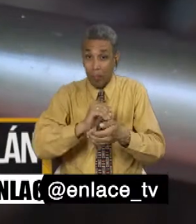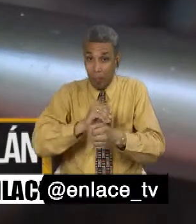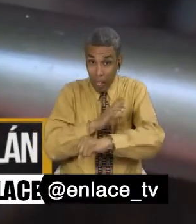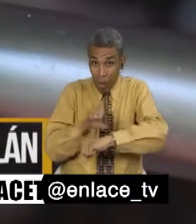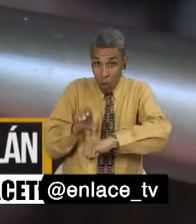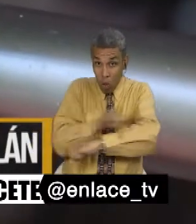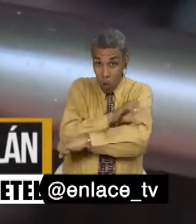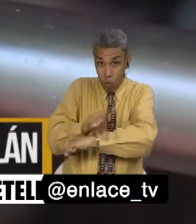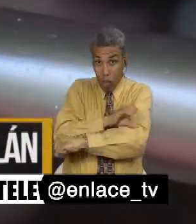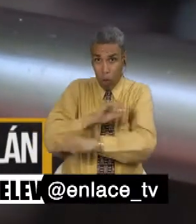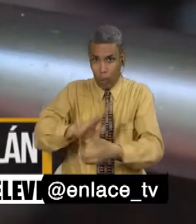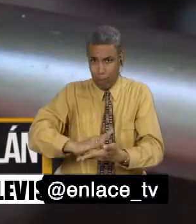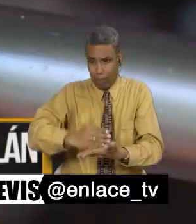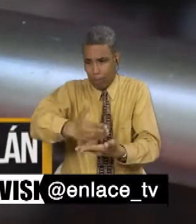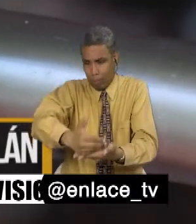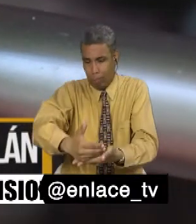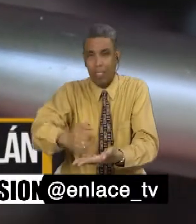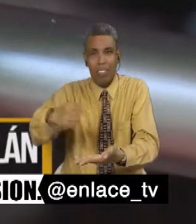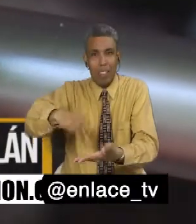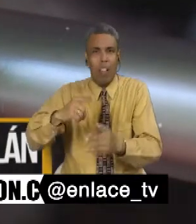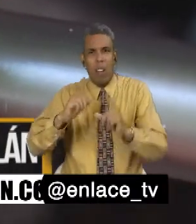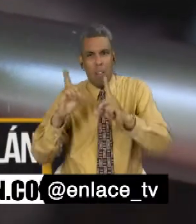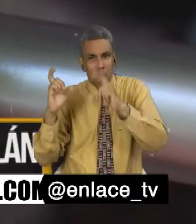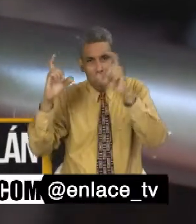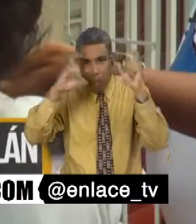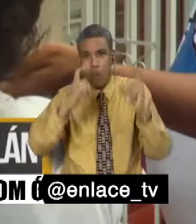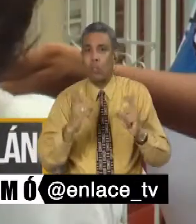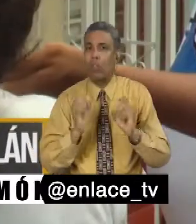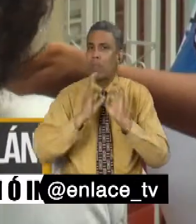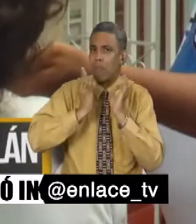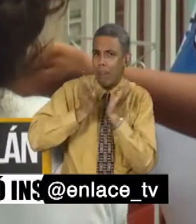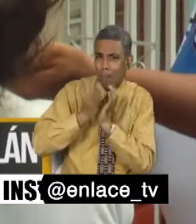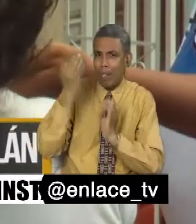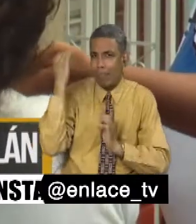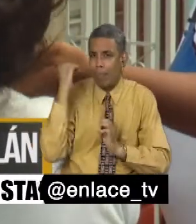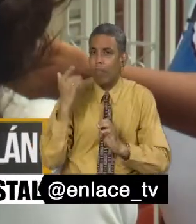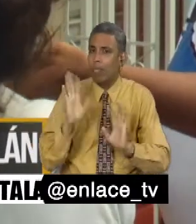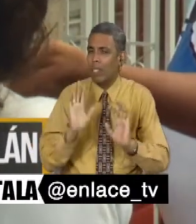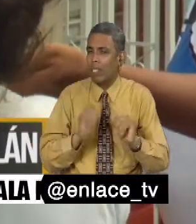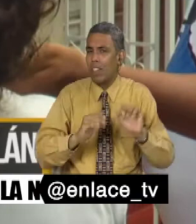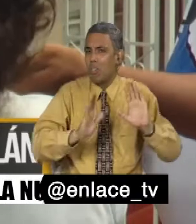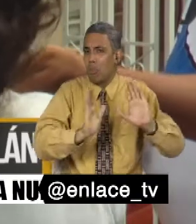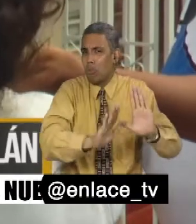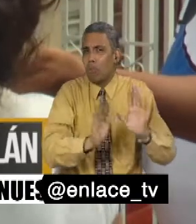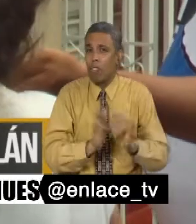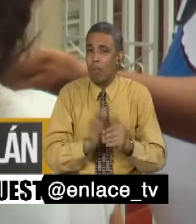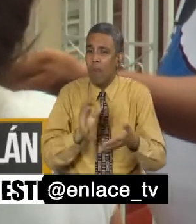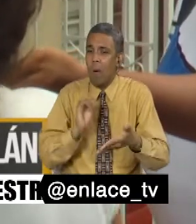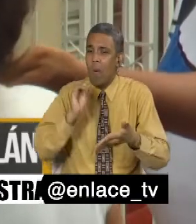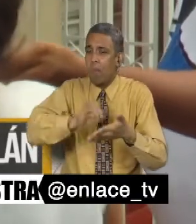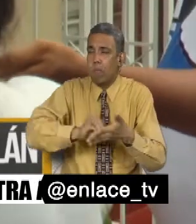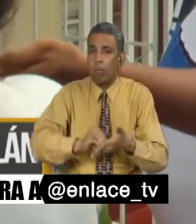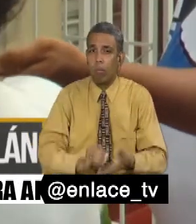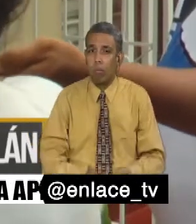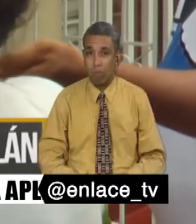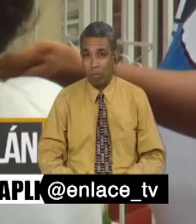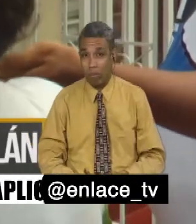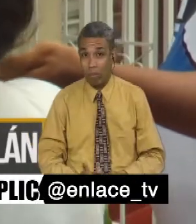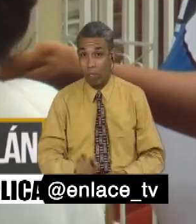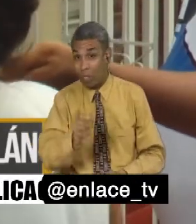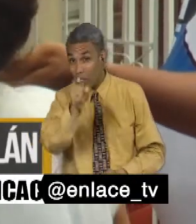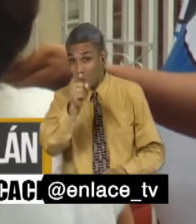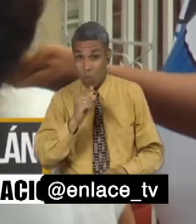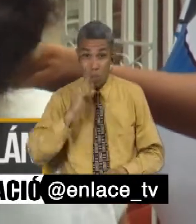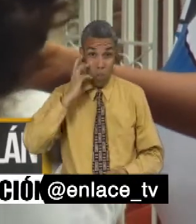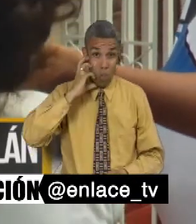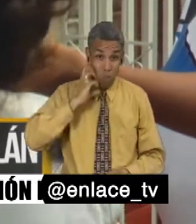hermano, fotos de la familia y otras cosas personales. Y le agradecemos al que reconozca el